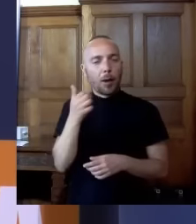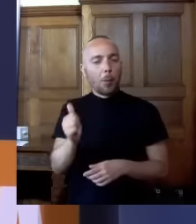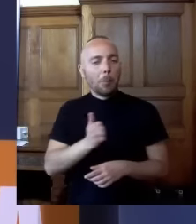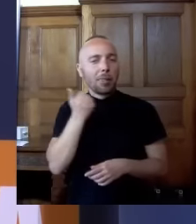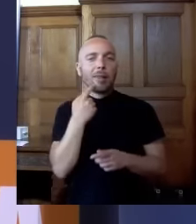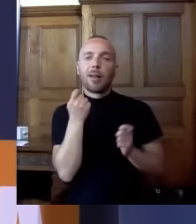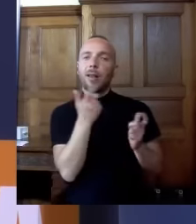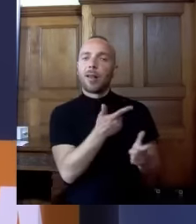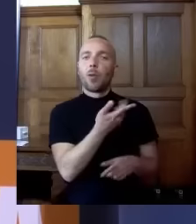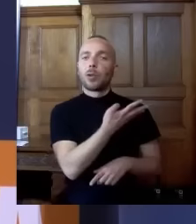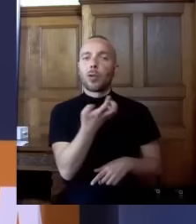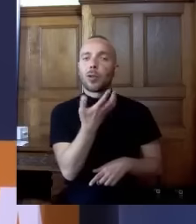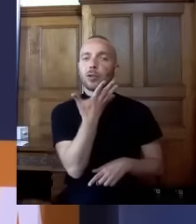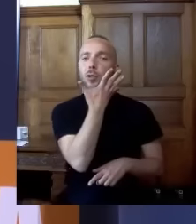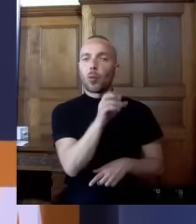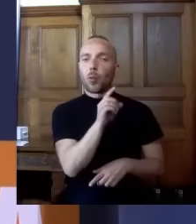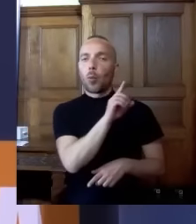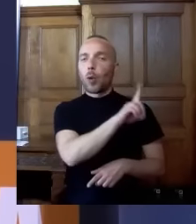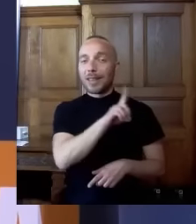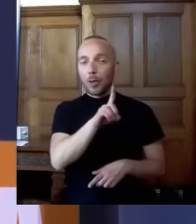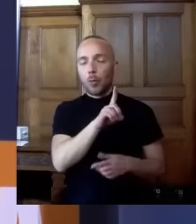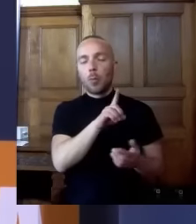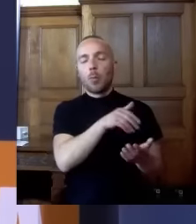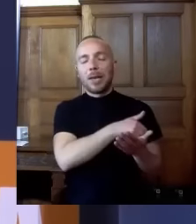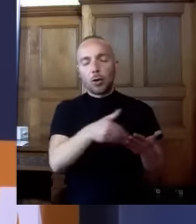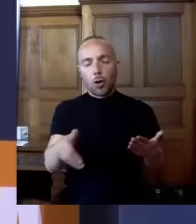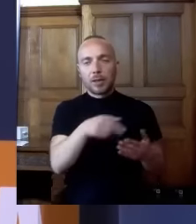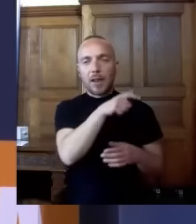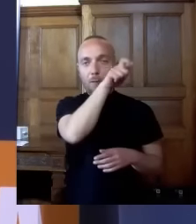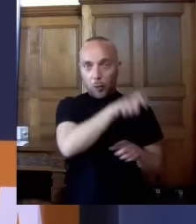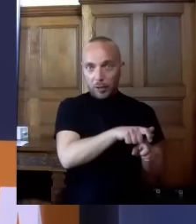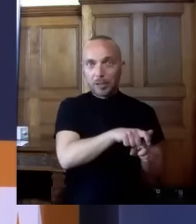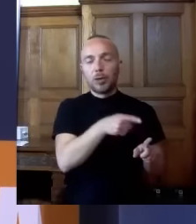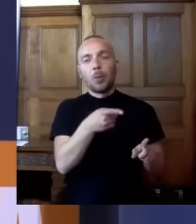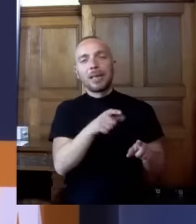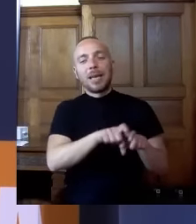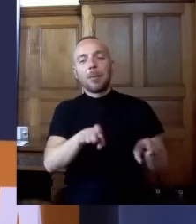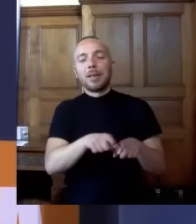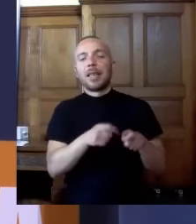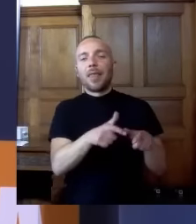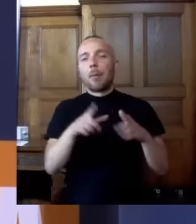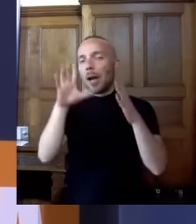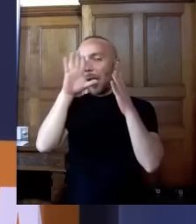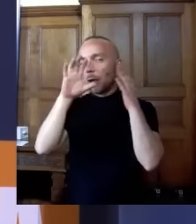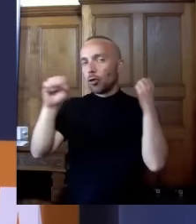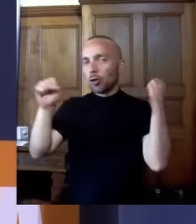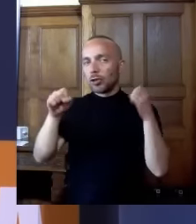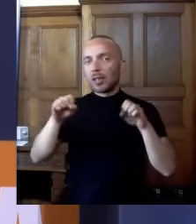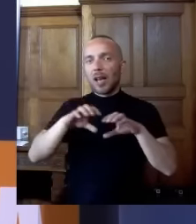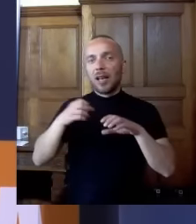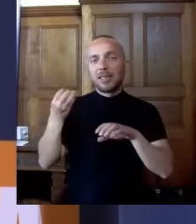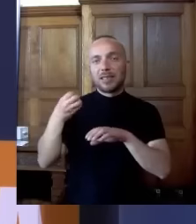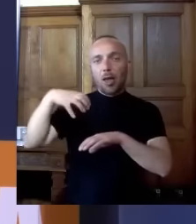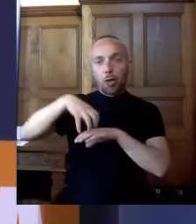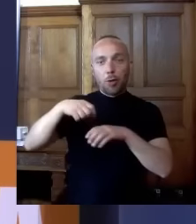451 millones a Florentino y a sus empresas para ampliar la estación de Atocha y cuando están vergonzosamente reformando la ley